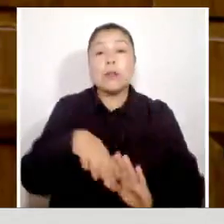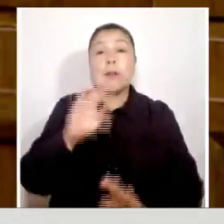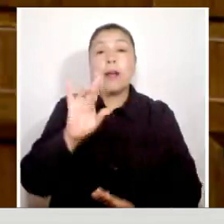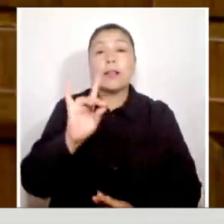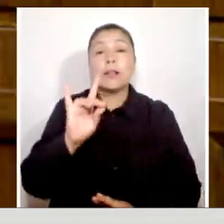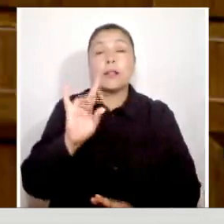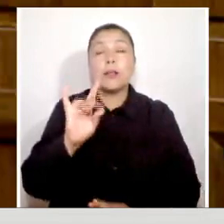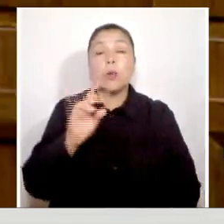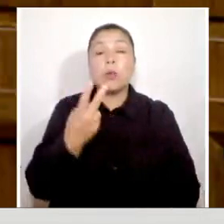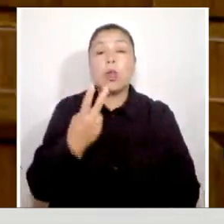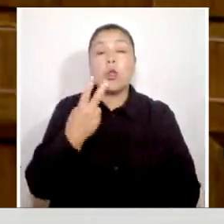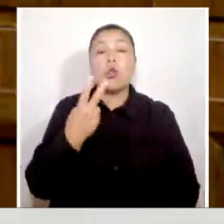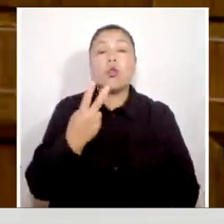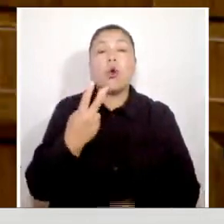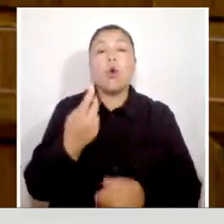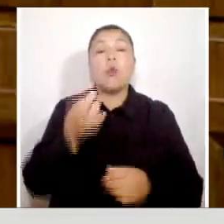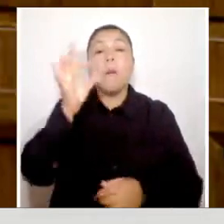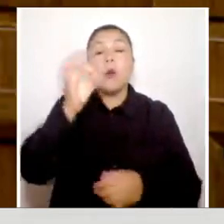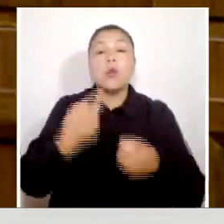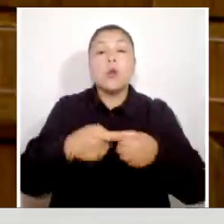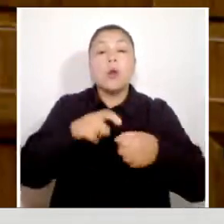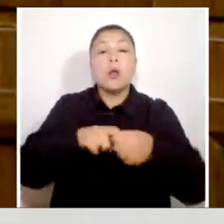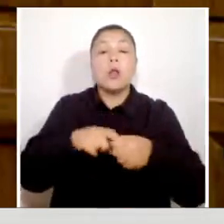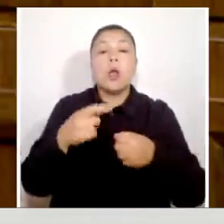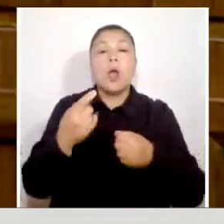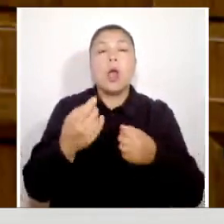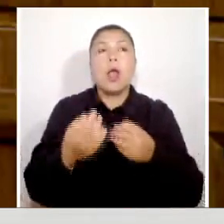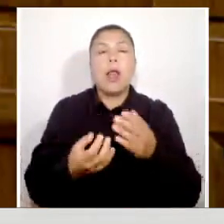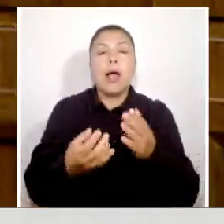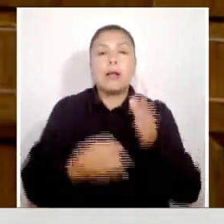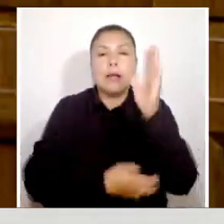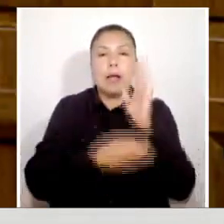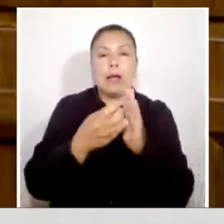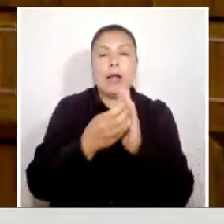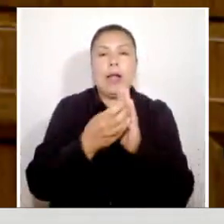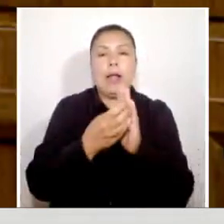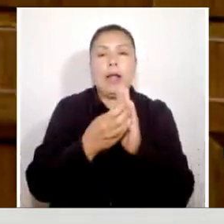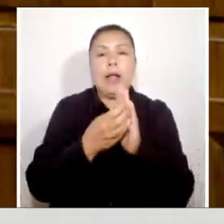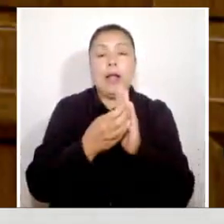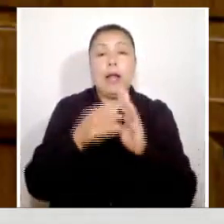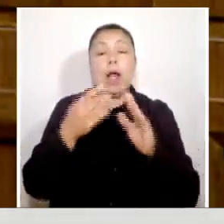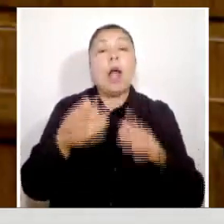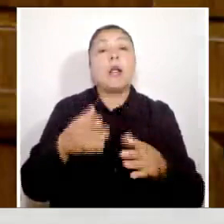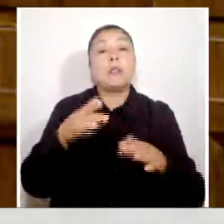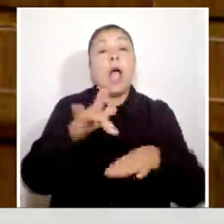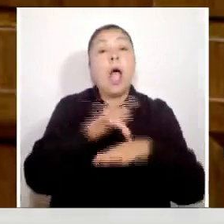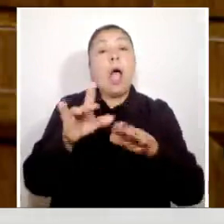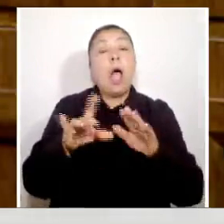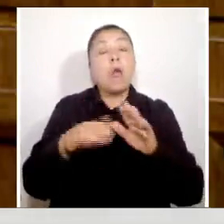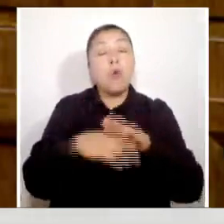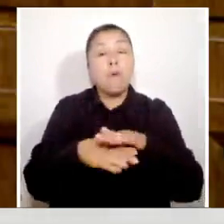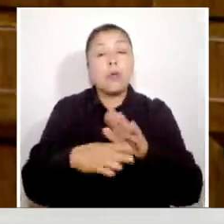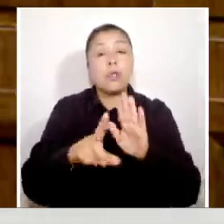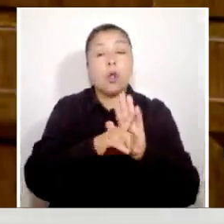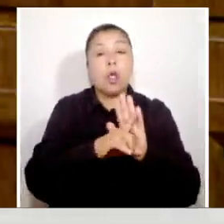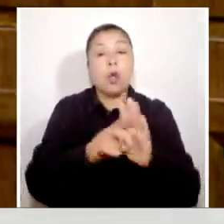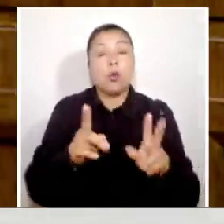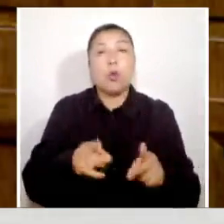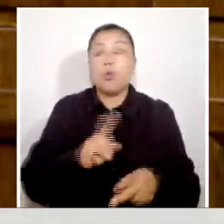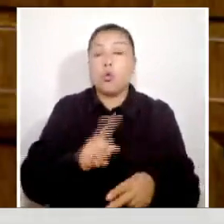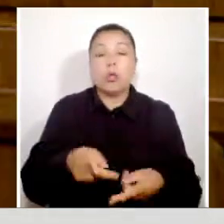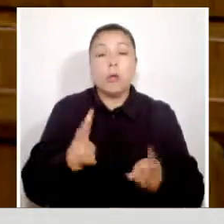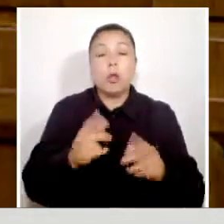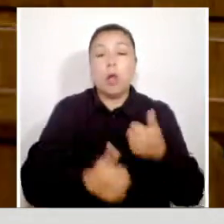matrícula de primer año en carreras universitarias de pregrado actualmente Contamos con un vacío legal ya que no se les permite a las y Los profesionales